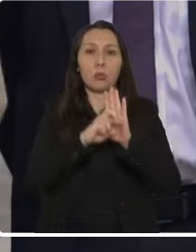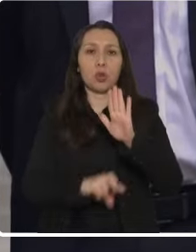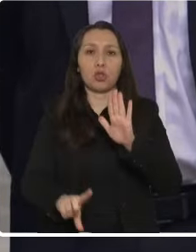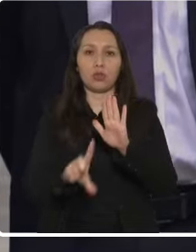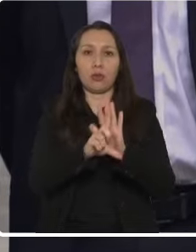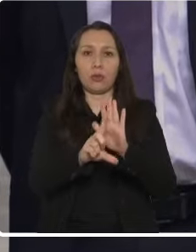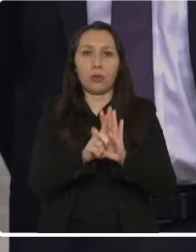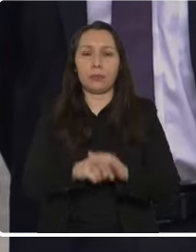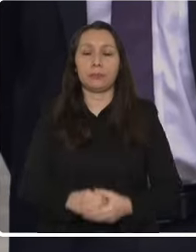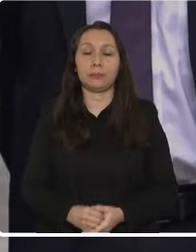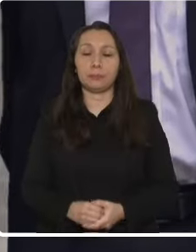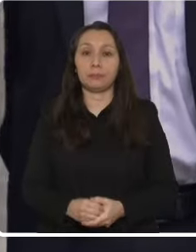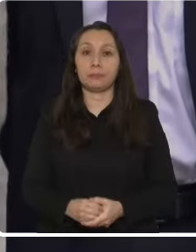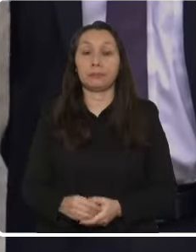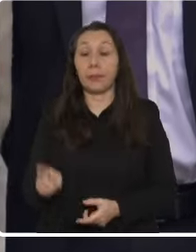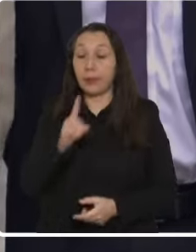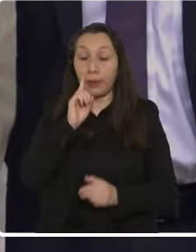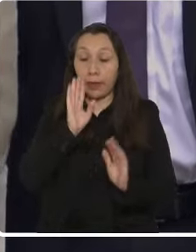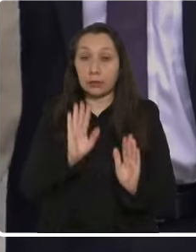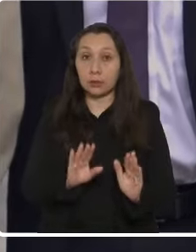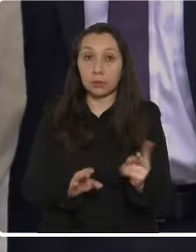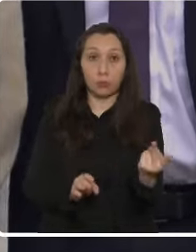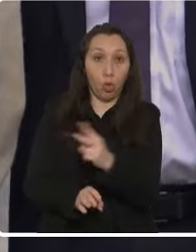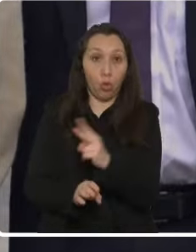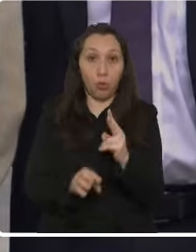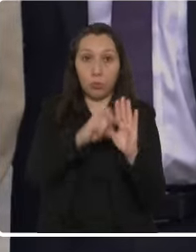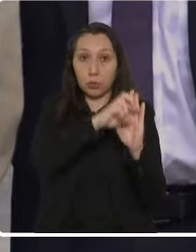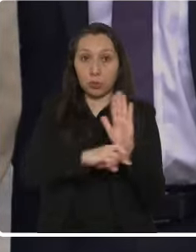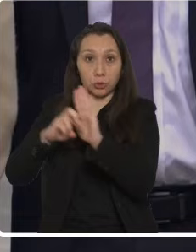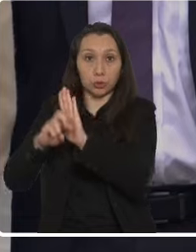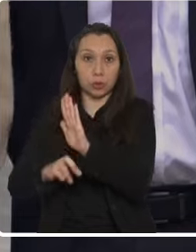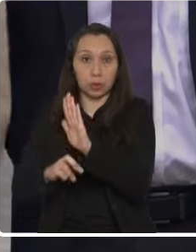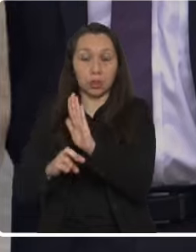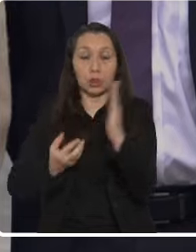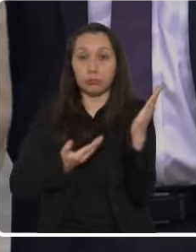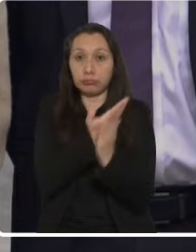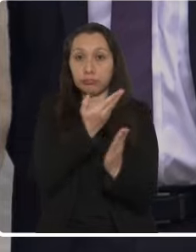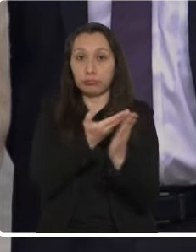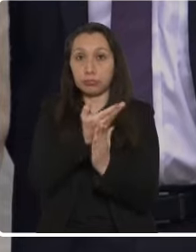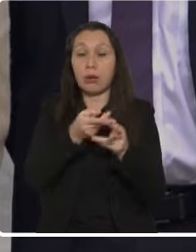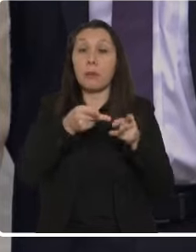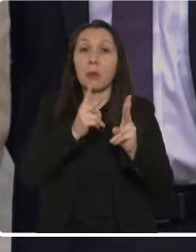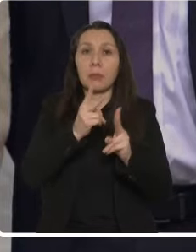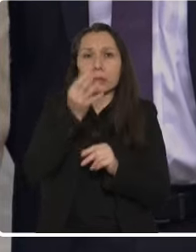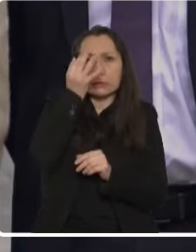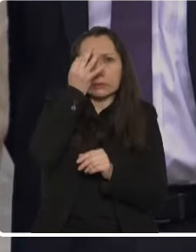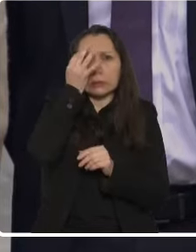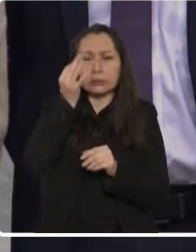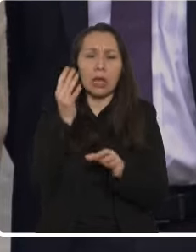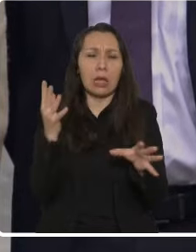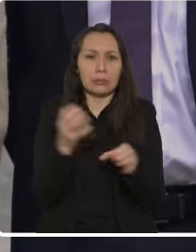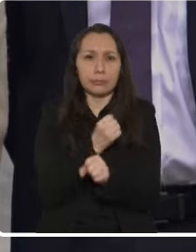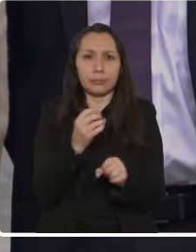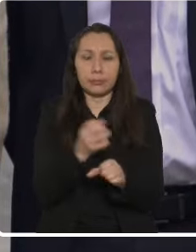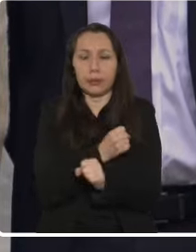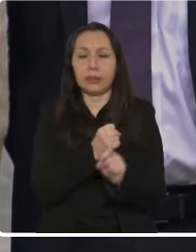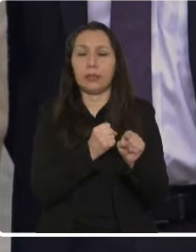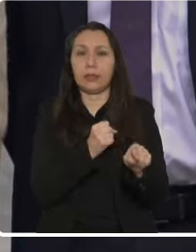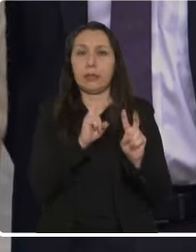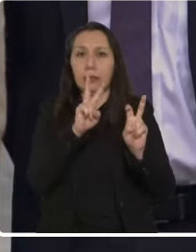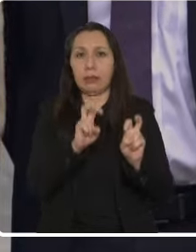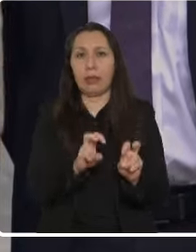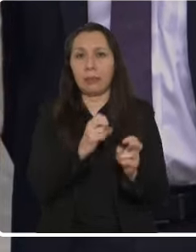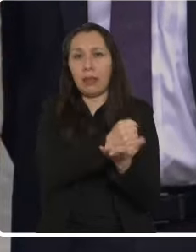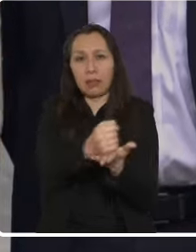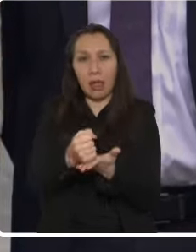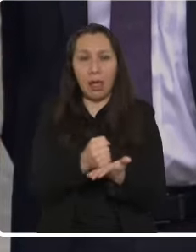ley. Así, ambos proyectos, el que permita la excepción en